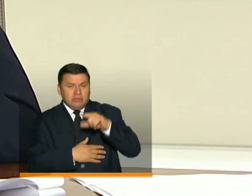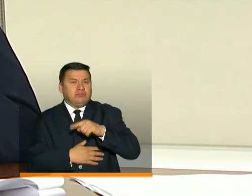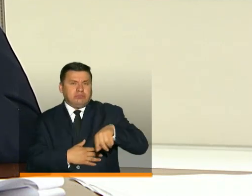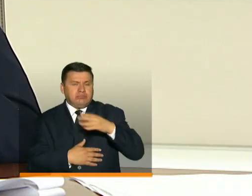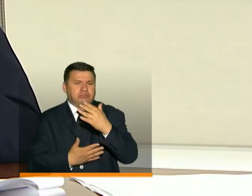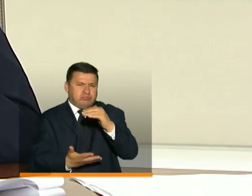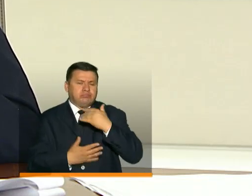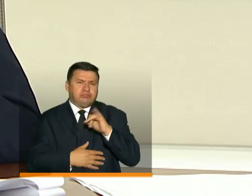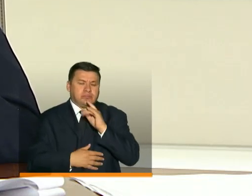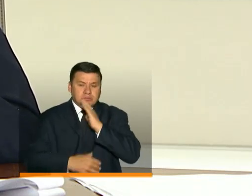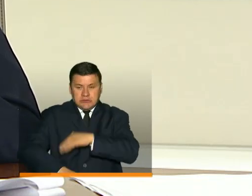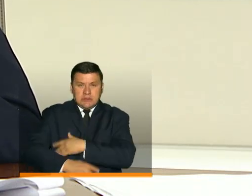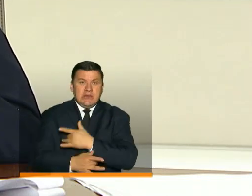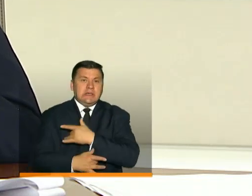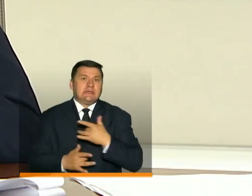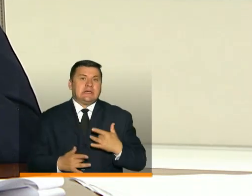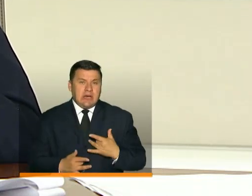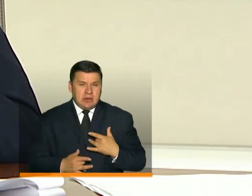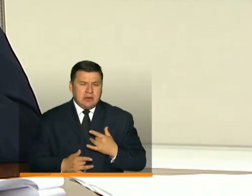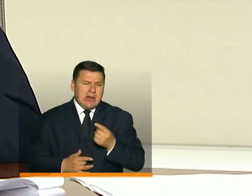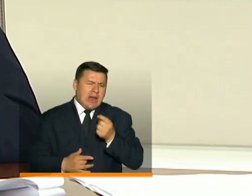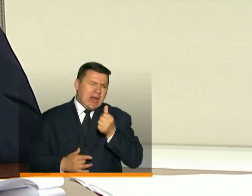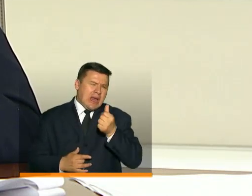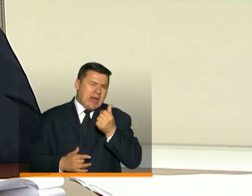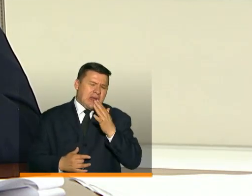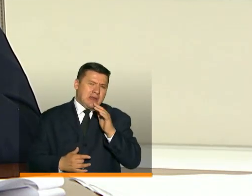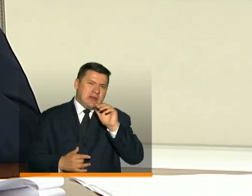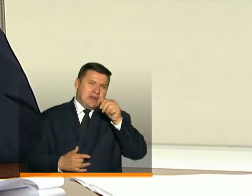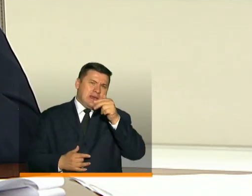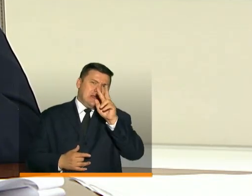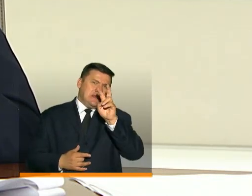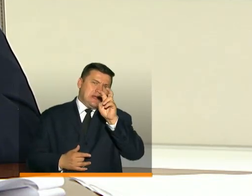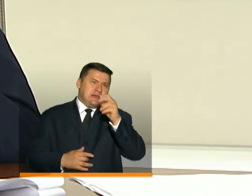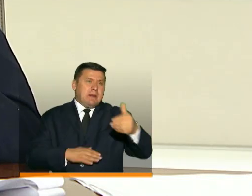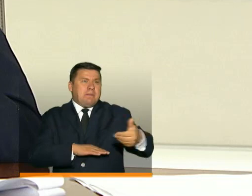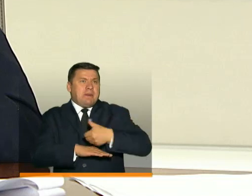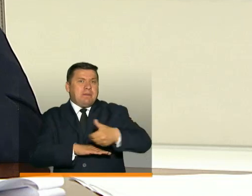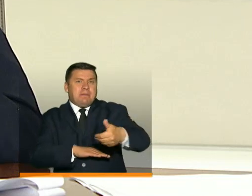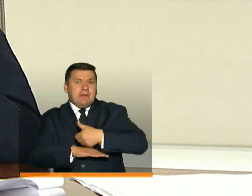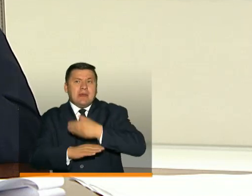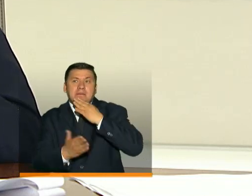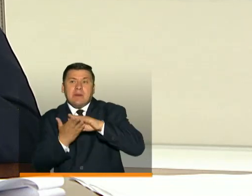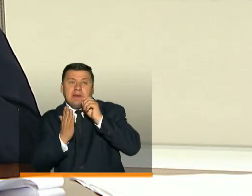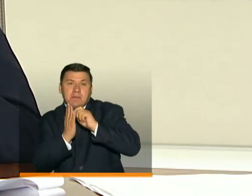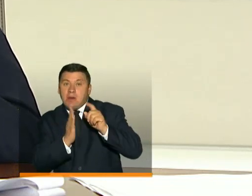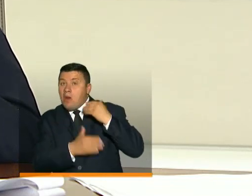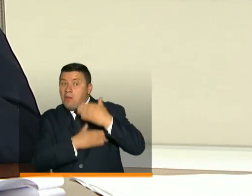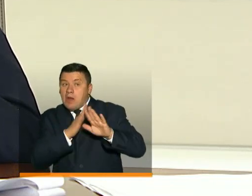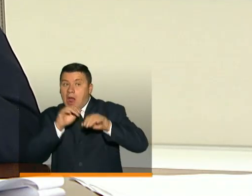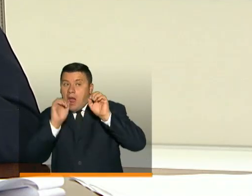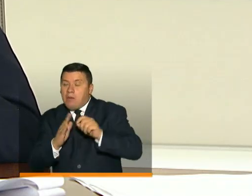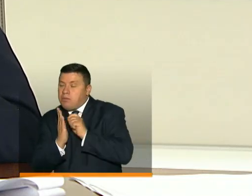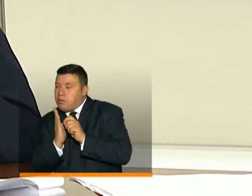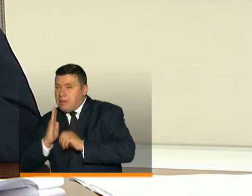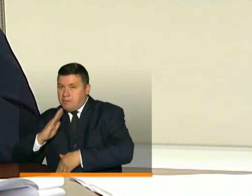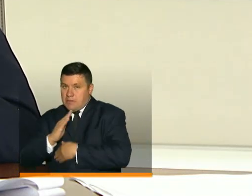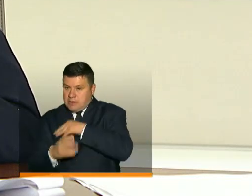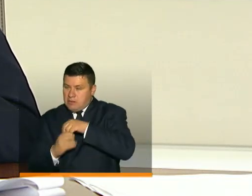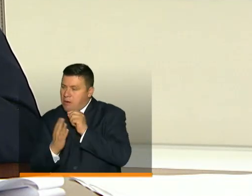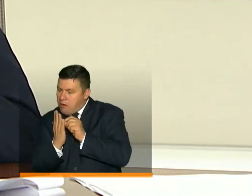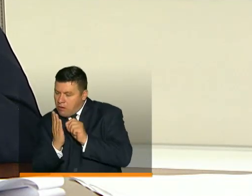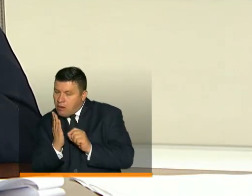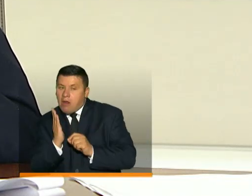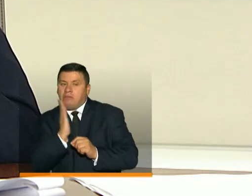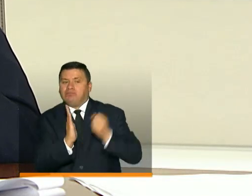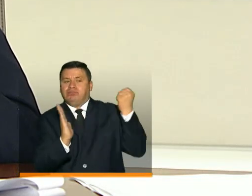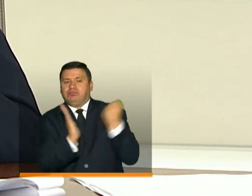hemos recibido en el Ministerio de Salud casi alrededor de 17 solicitudes, están en proceso ya de aprobación, la mayor parte de